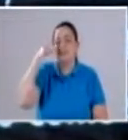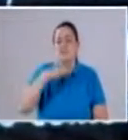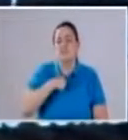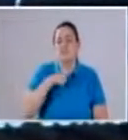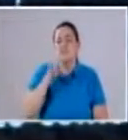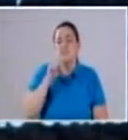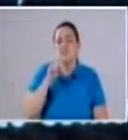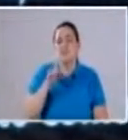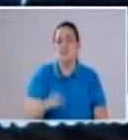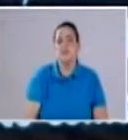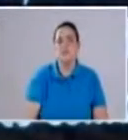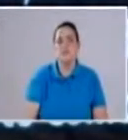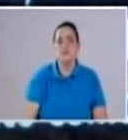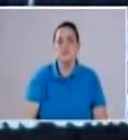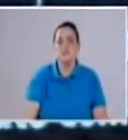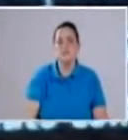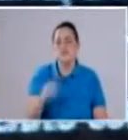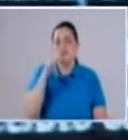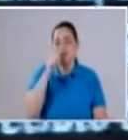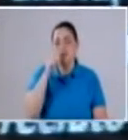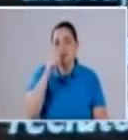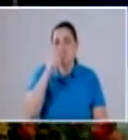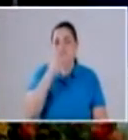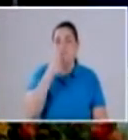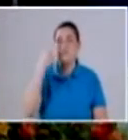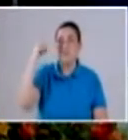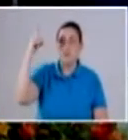Del jefe. Del jefe.